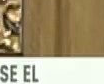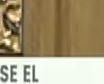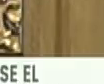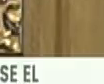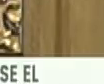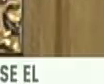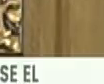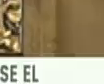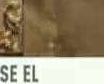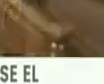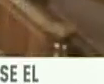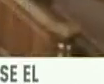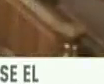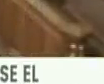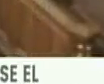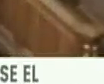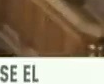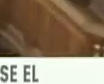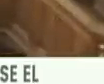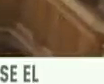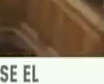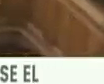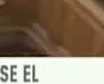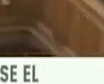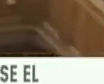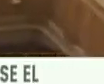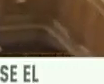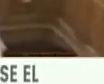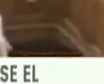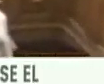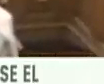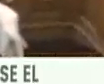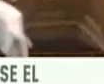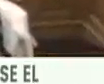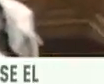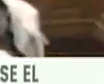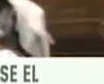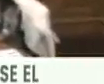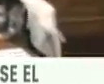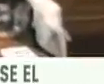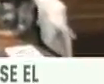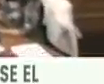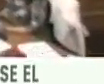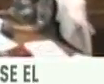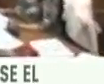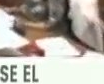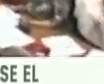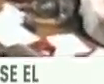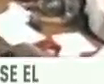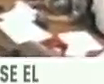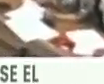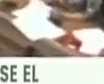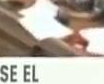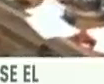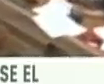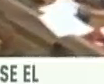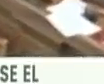porque estoy realmente muy contento por Venezuela y por Serenata. Serenata